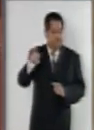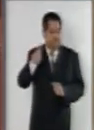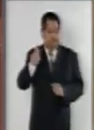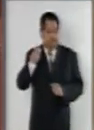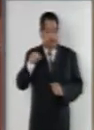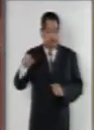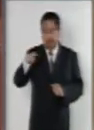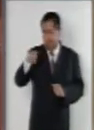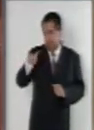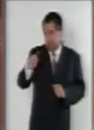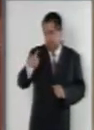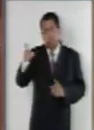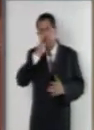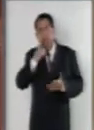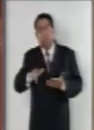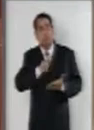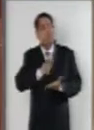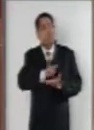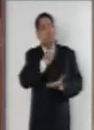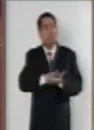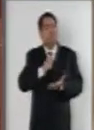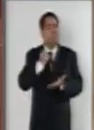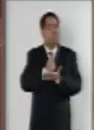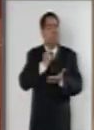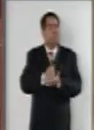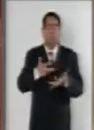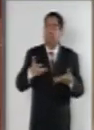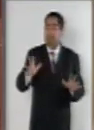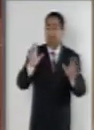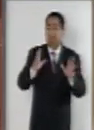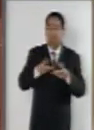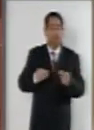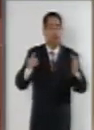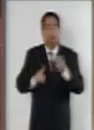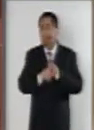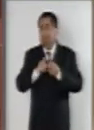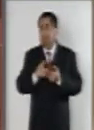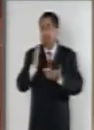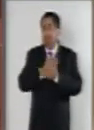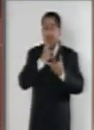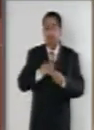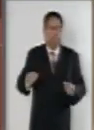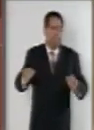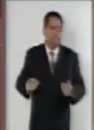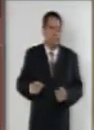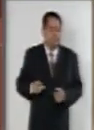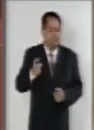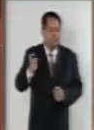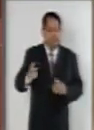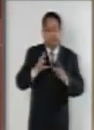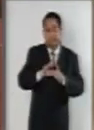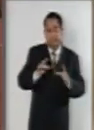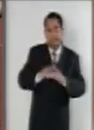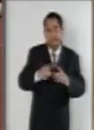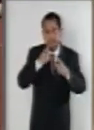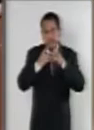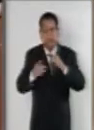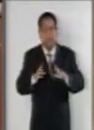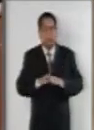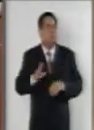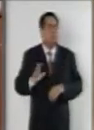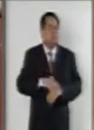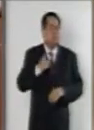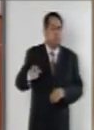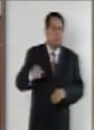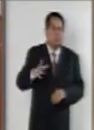que emitiendo leyes va a resolver los graves problemas nacionales. Y ello explica por qué